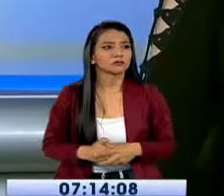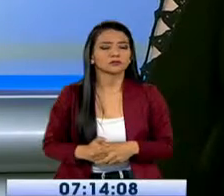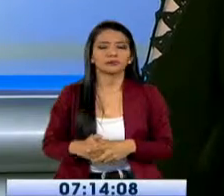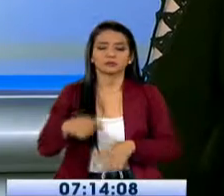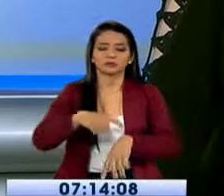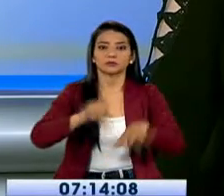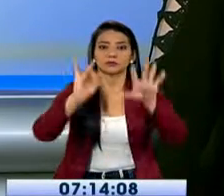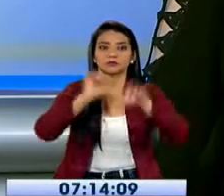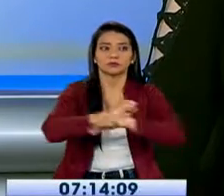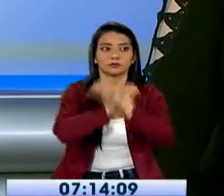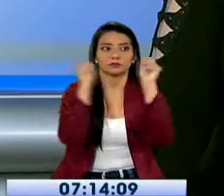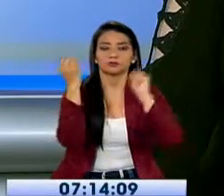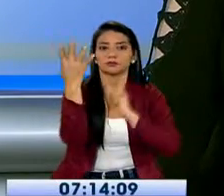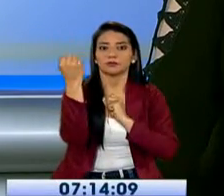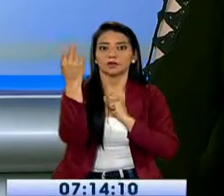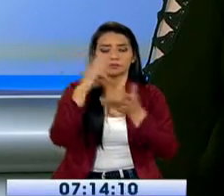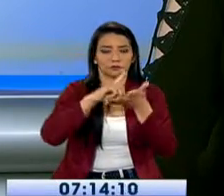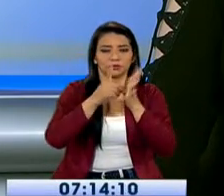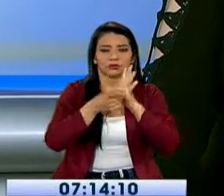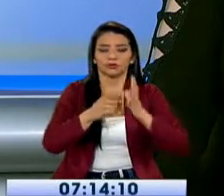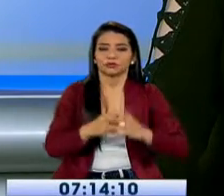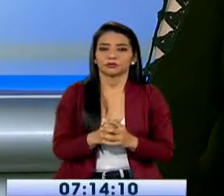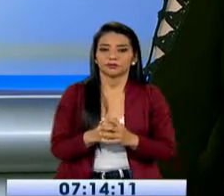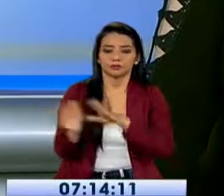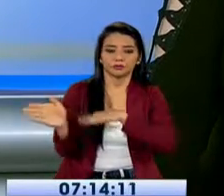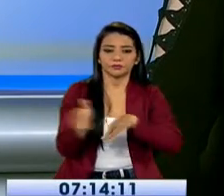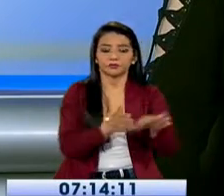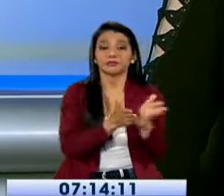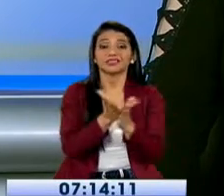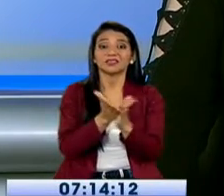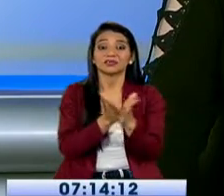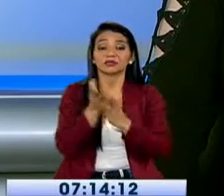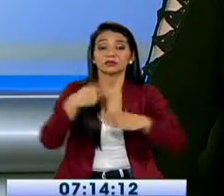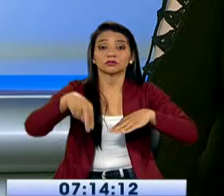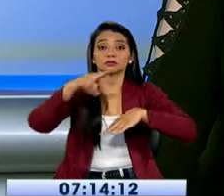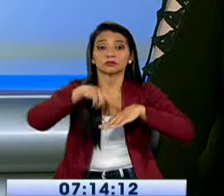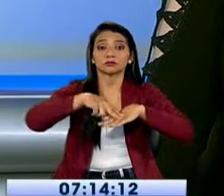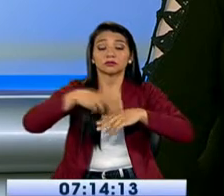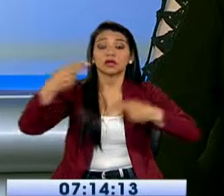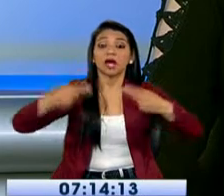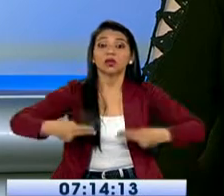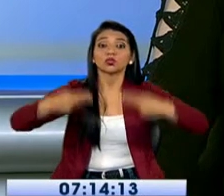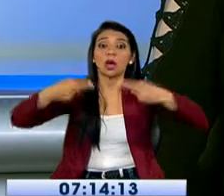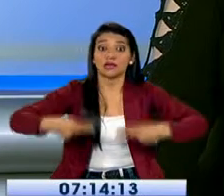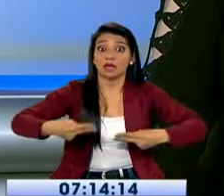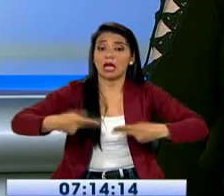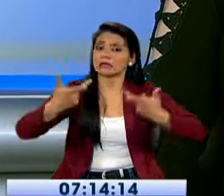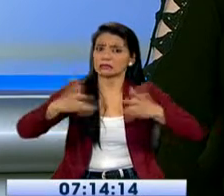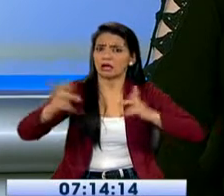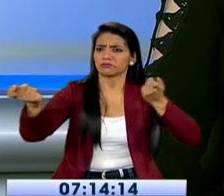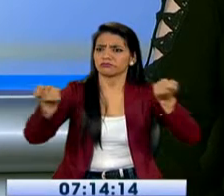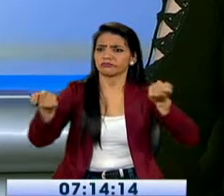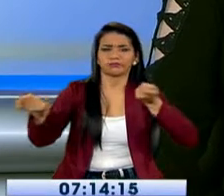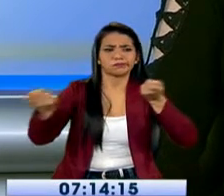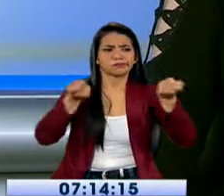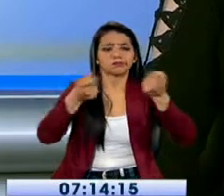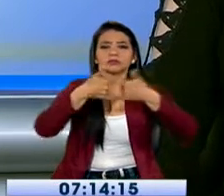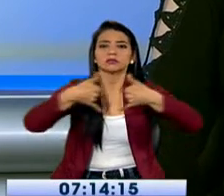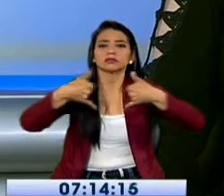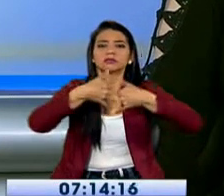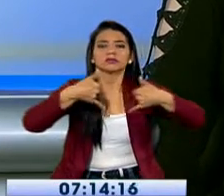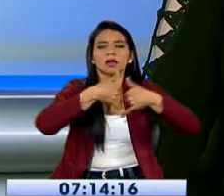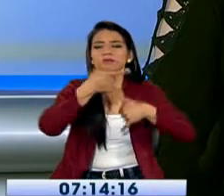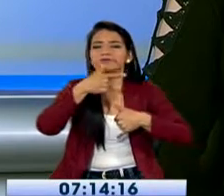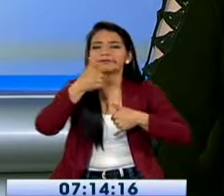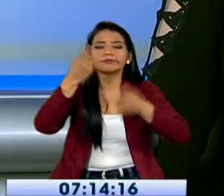7 de la mañana con 14 minutos, amigos televidentes. Personal del Servicio Nacional de Aduanas del Ecuador, SENA, ejecutó un operativo en algunas licorerías. Durante la